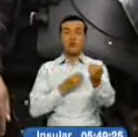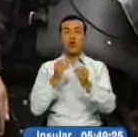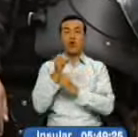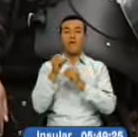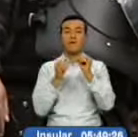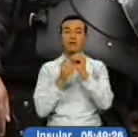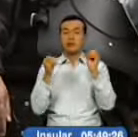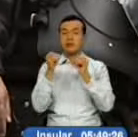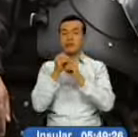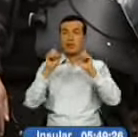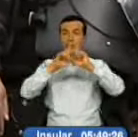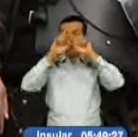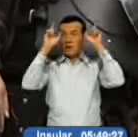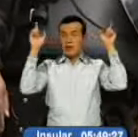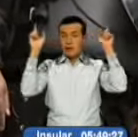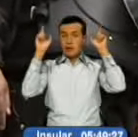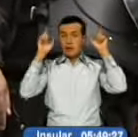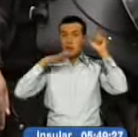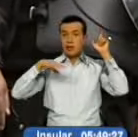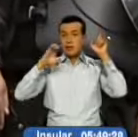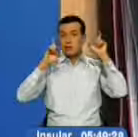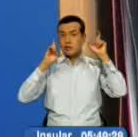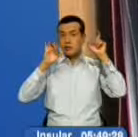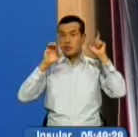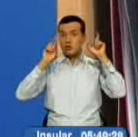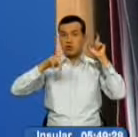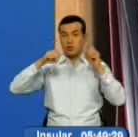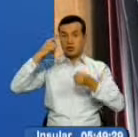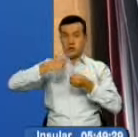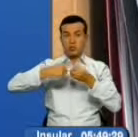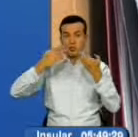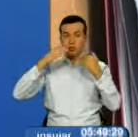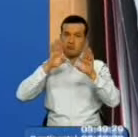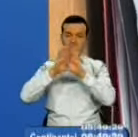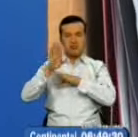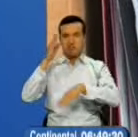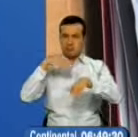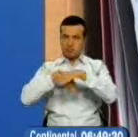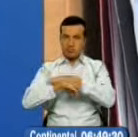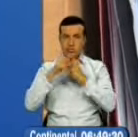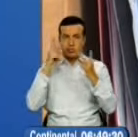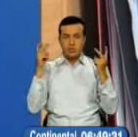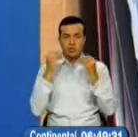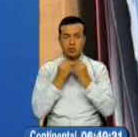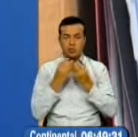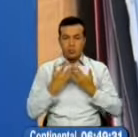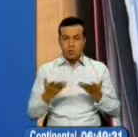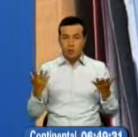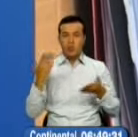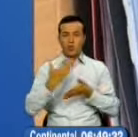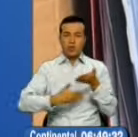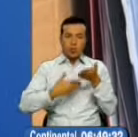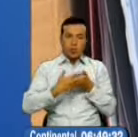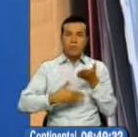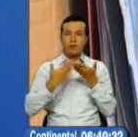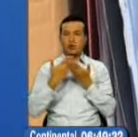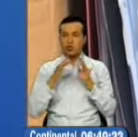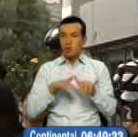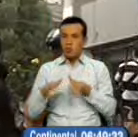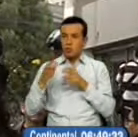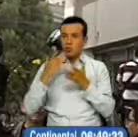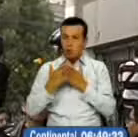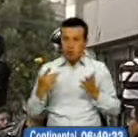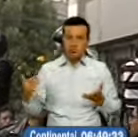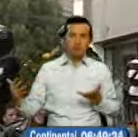de la empresa Sedatos en el norte de Quito y en Guayaquil. En esta acción judicial se incautaron evidencias documentales, físicas y